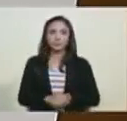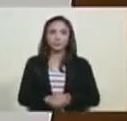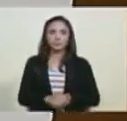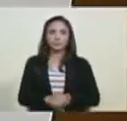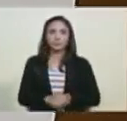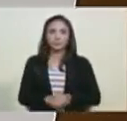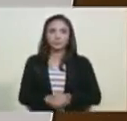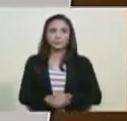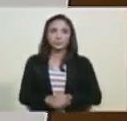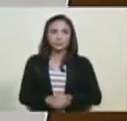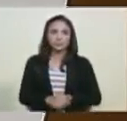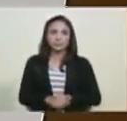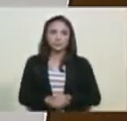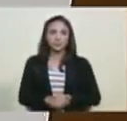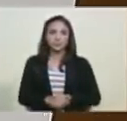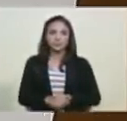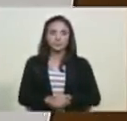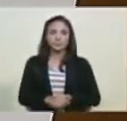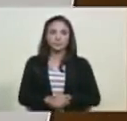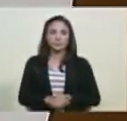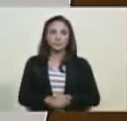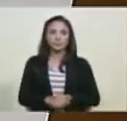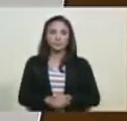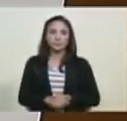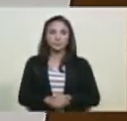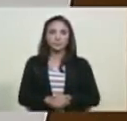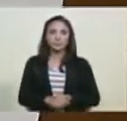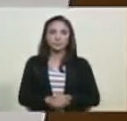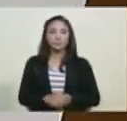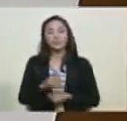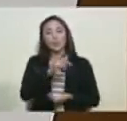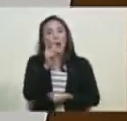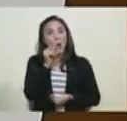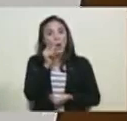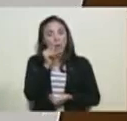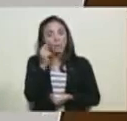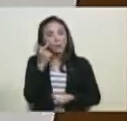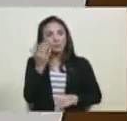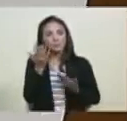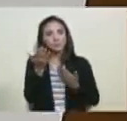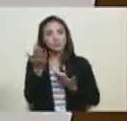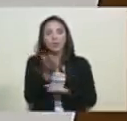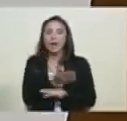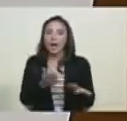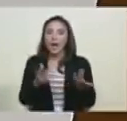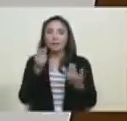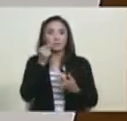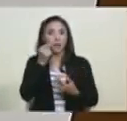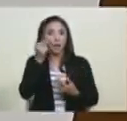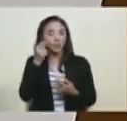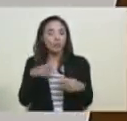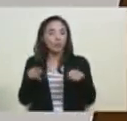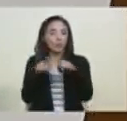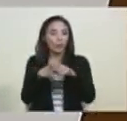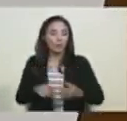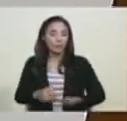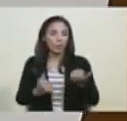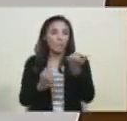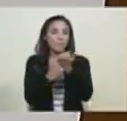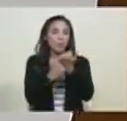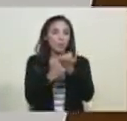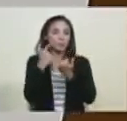señor, de apellido Ruso Márquez, es protegido del gobierno saliente, del gobierno de